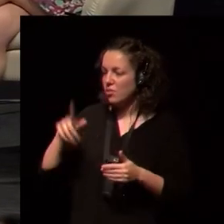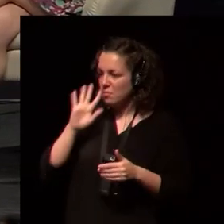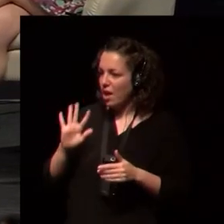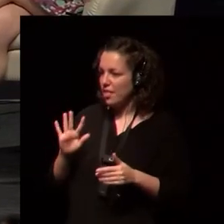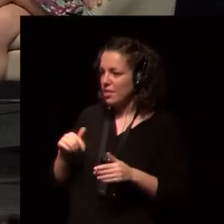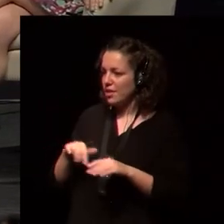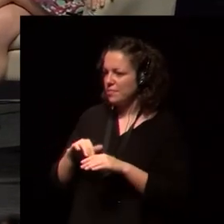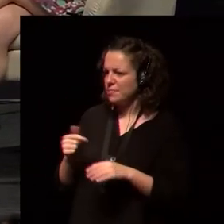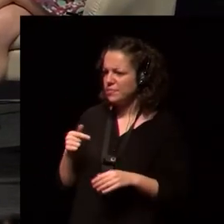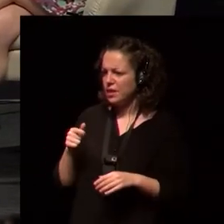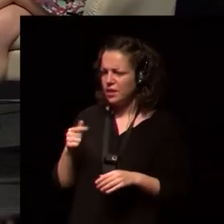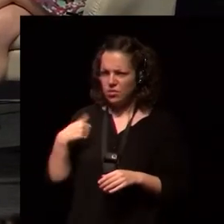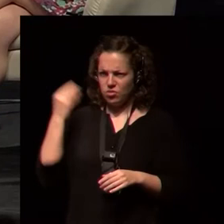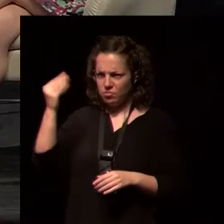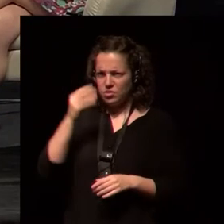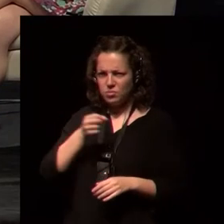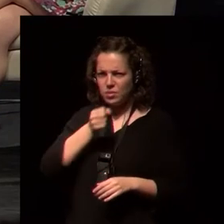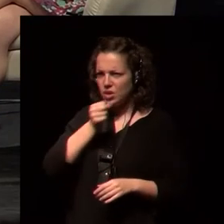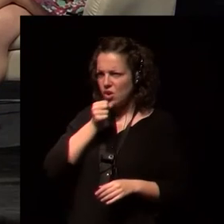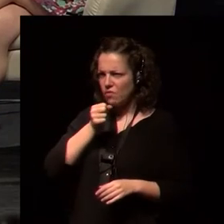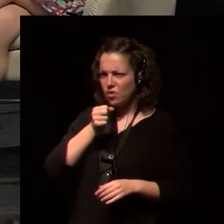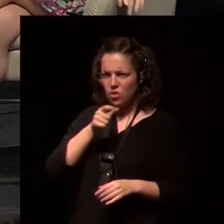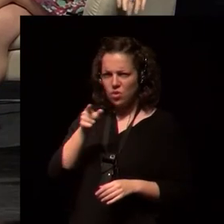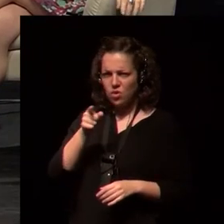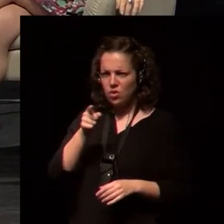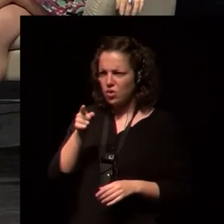aquí. Okay. Creo que hay un micro por el público, ¿no?